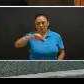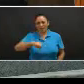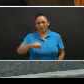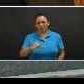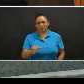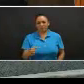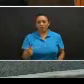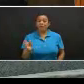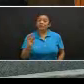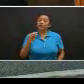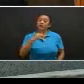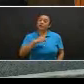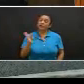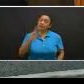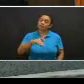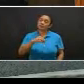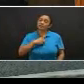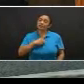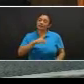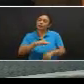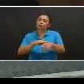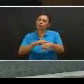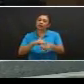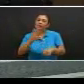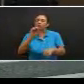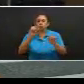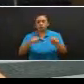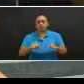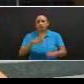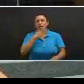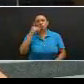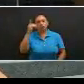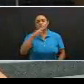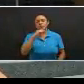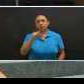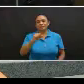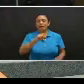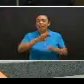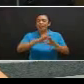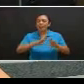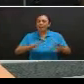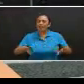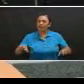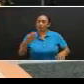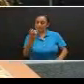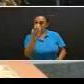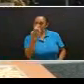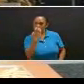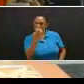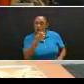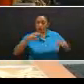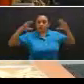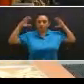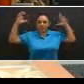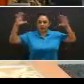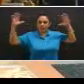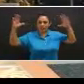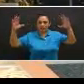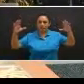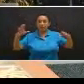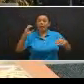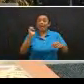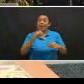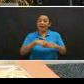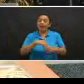se puede. Entonces, fíjese que Dios es un Dios lento para la ira y grande